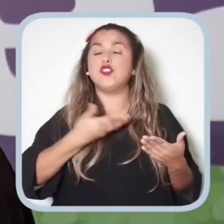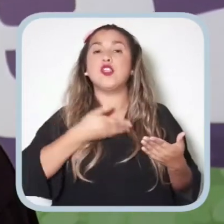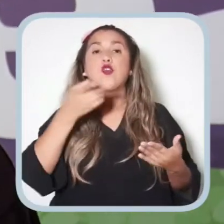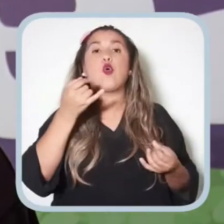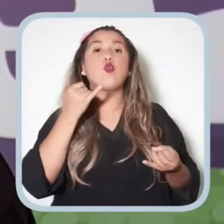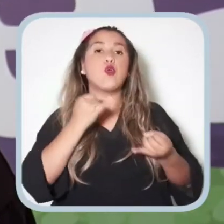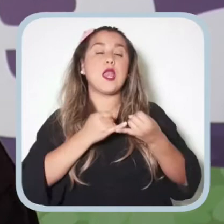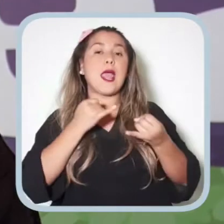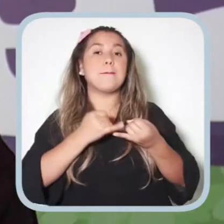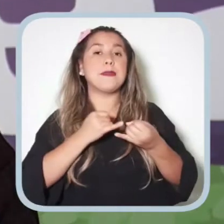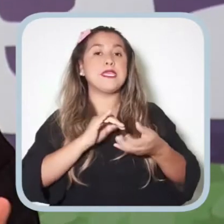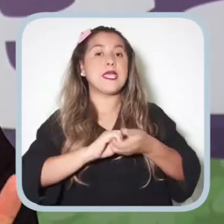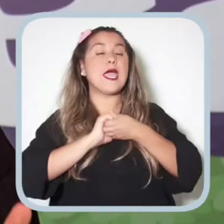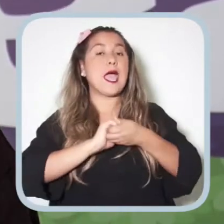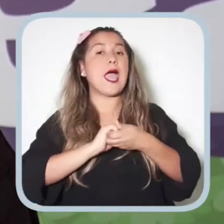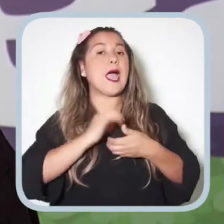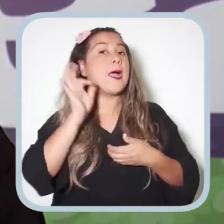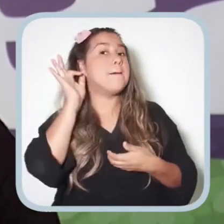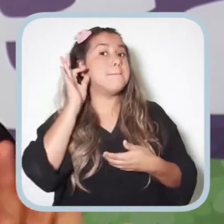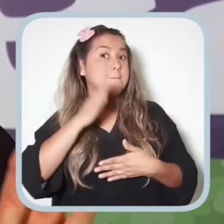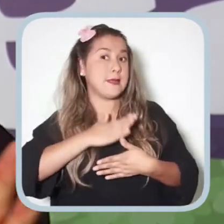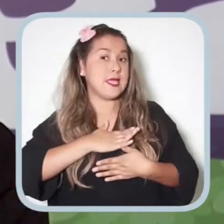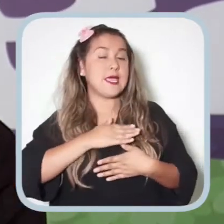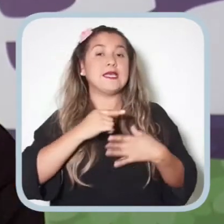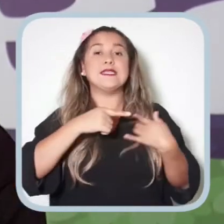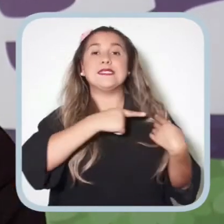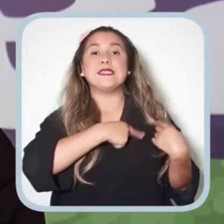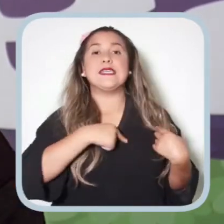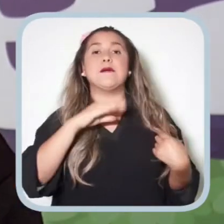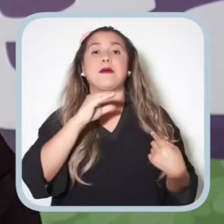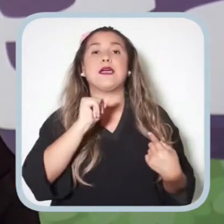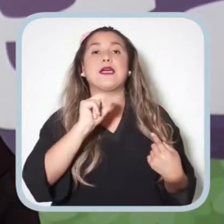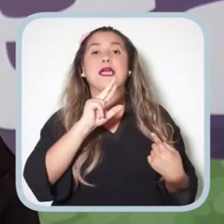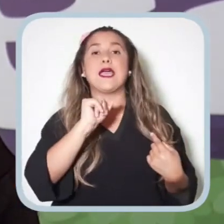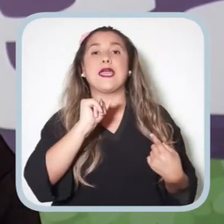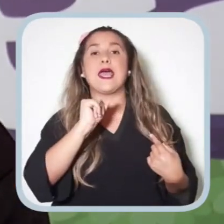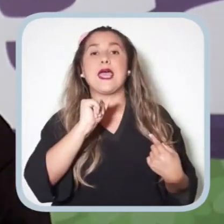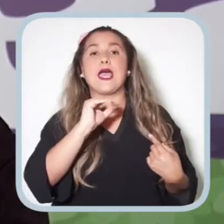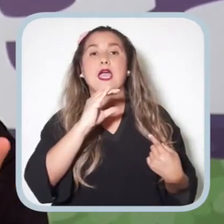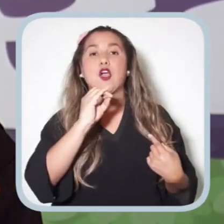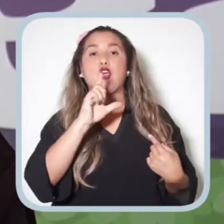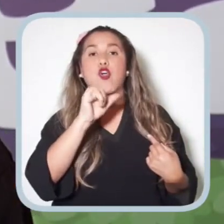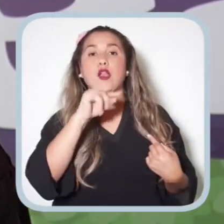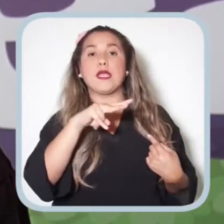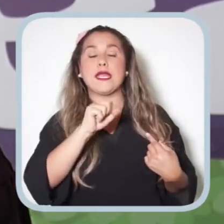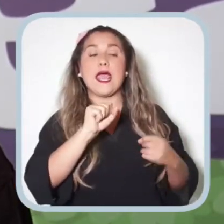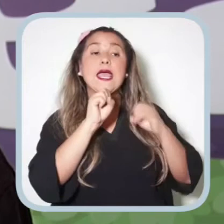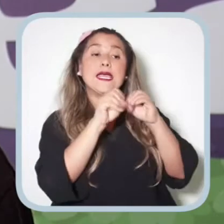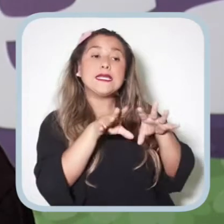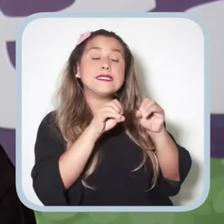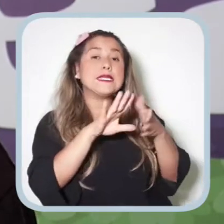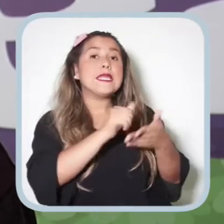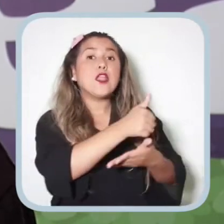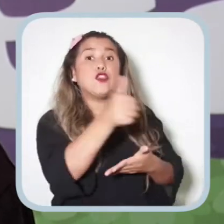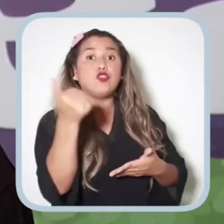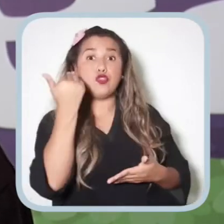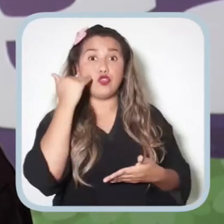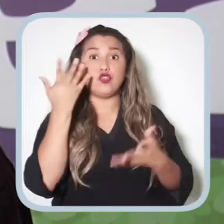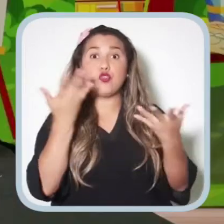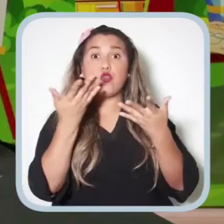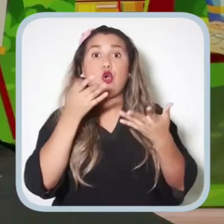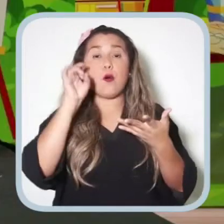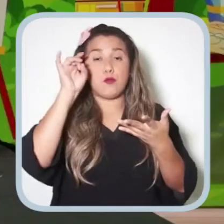llamada Caracolina, que hizo una canción que enseña a todos los niños y niñas a lavarse muy bien las